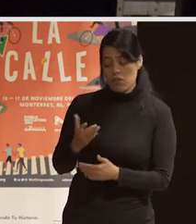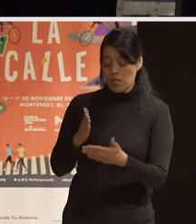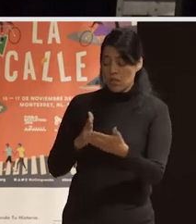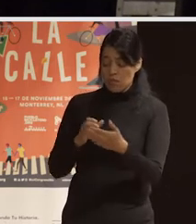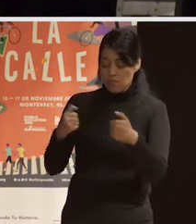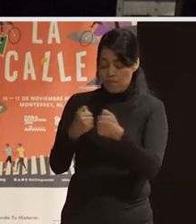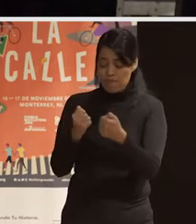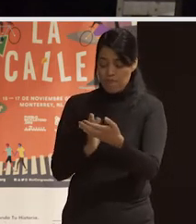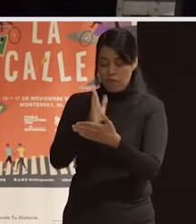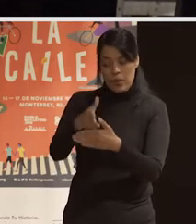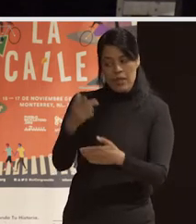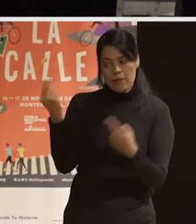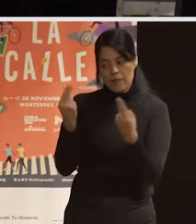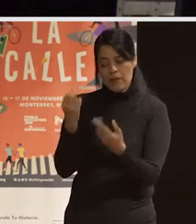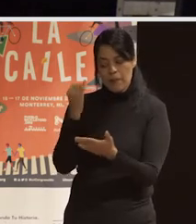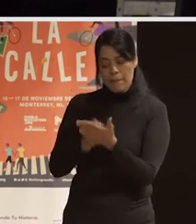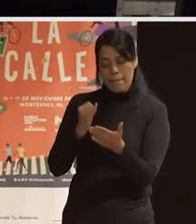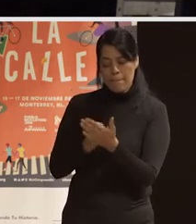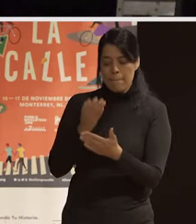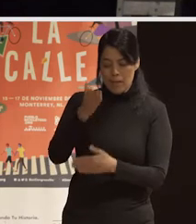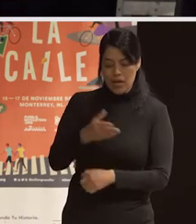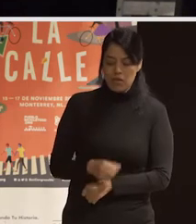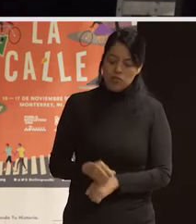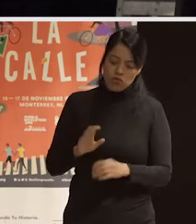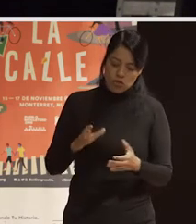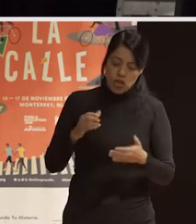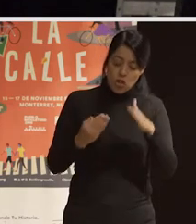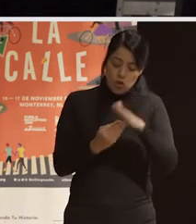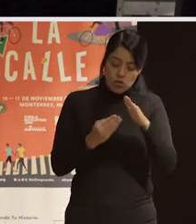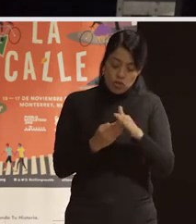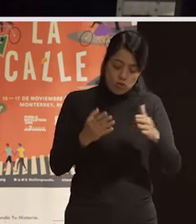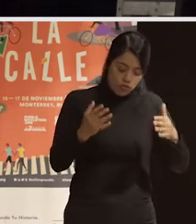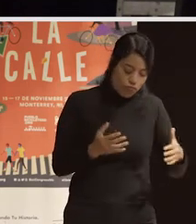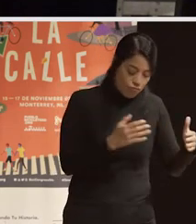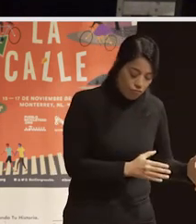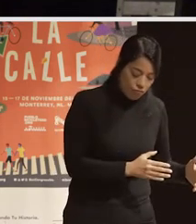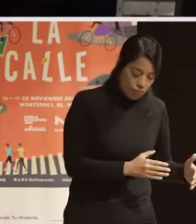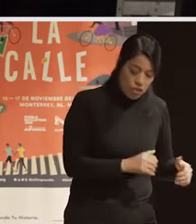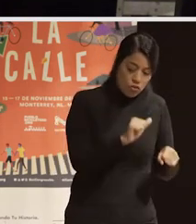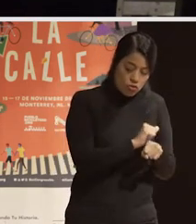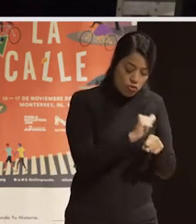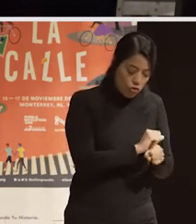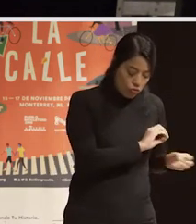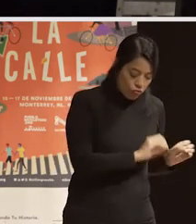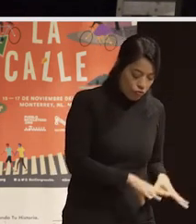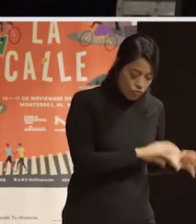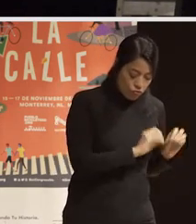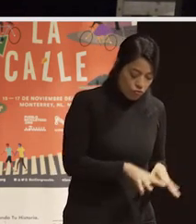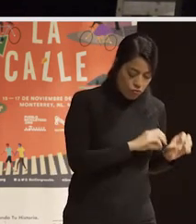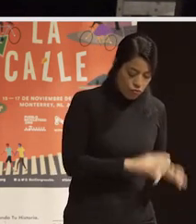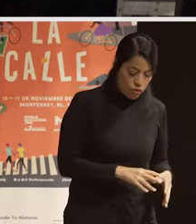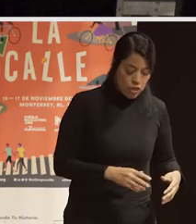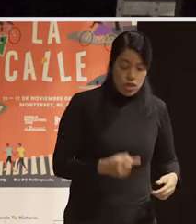que hicieron fue descargar todos los escritorios del lado de eeuu y agarrar los escritorios de uno por uno y ellos son